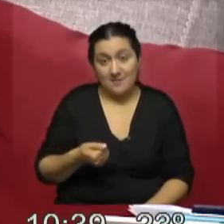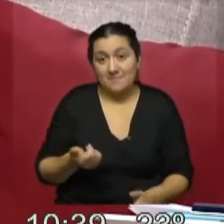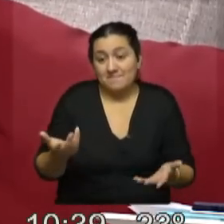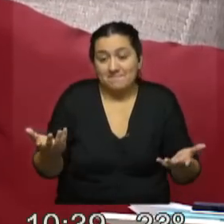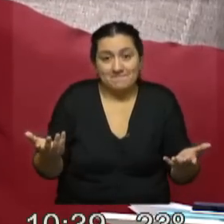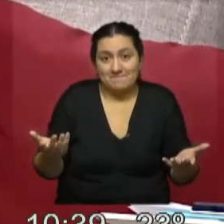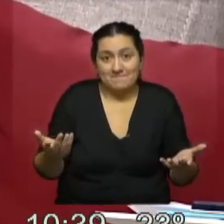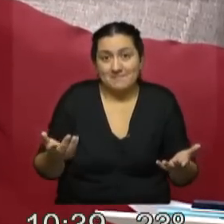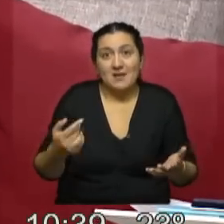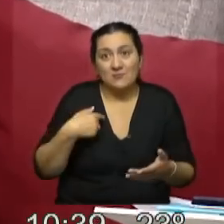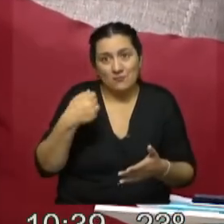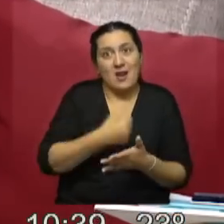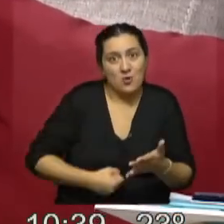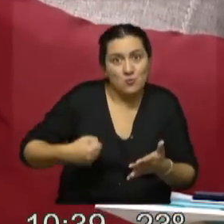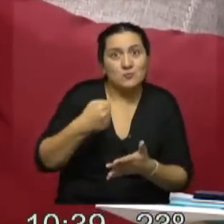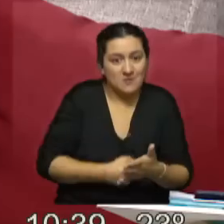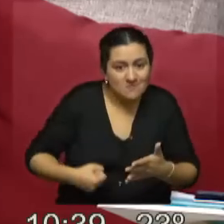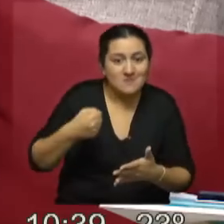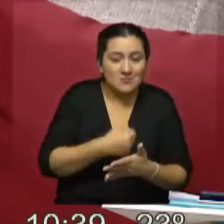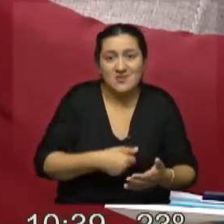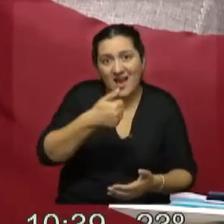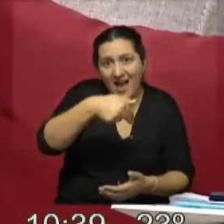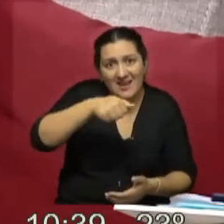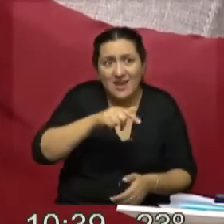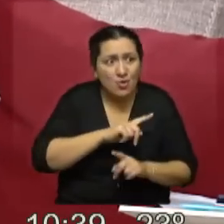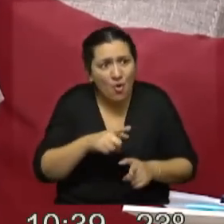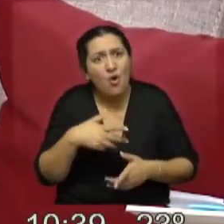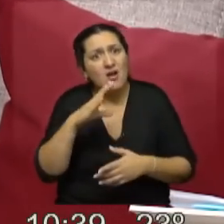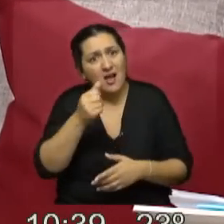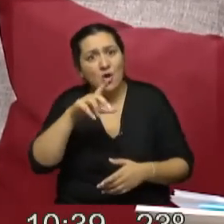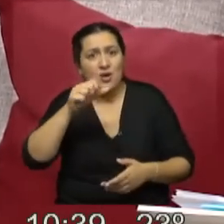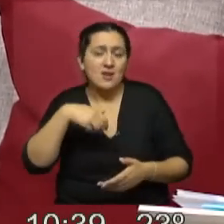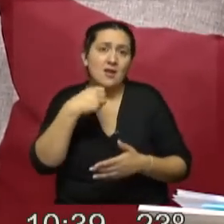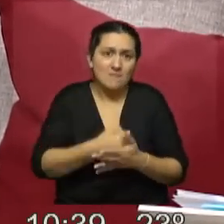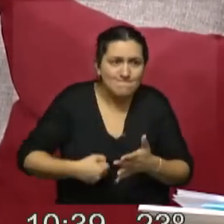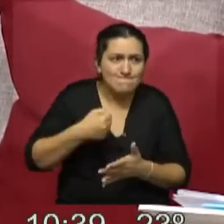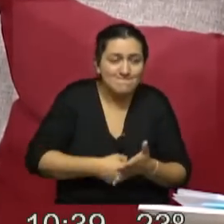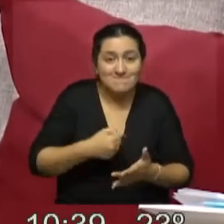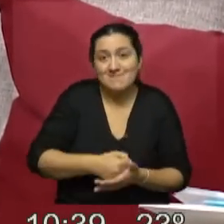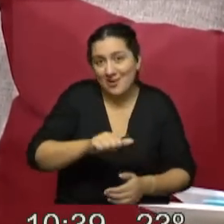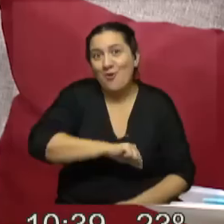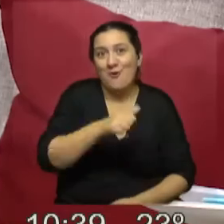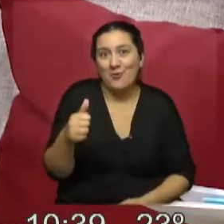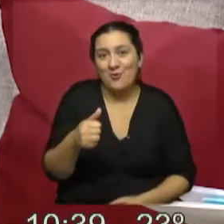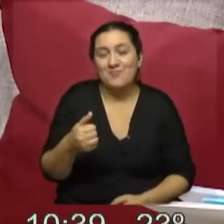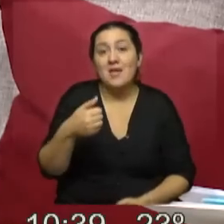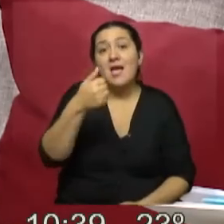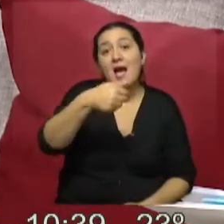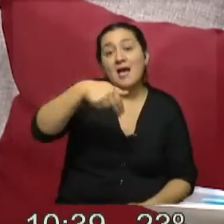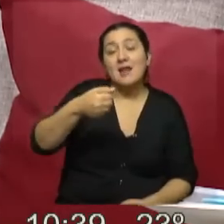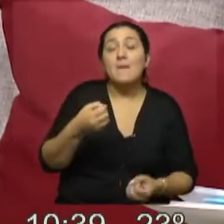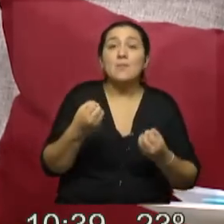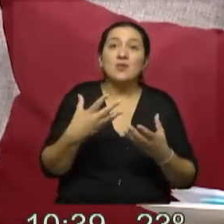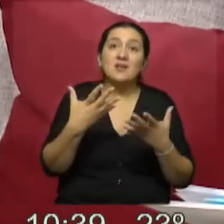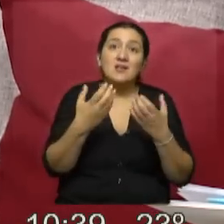fue una lucha que dio ganó este en ese momento y Ana porque querían ponerme dos